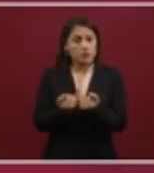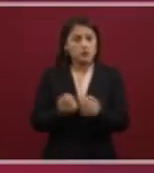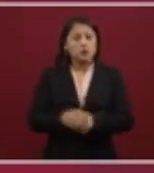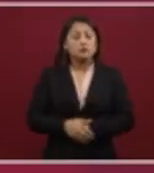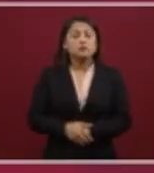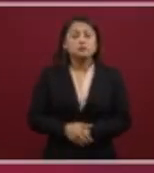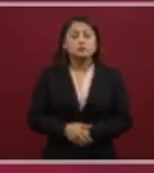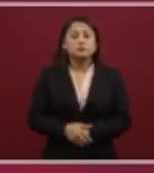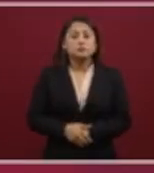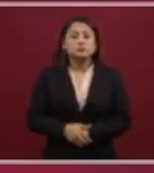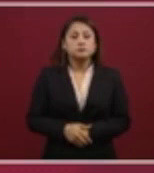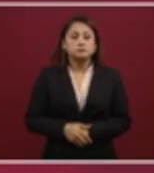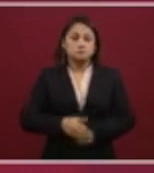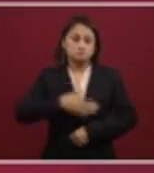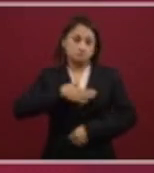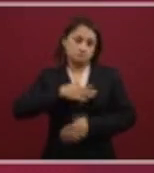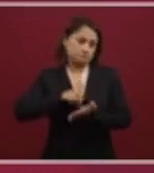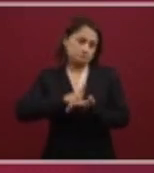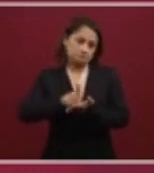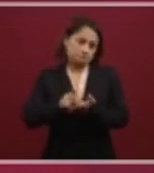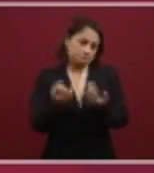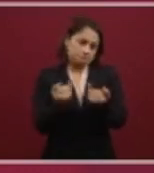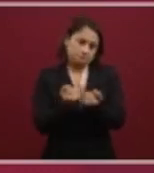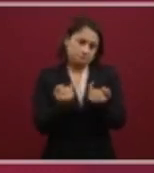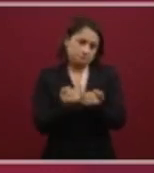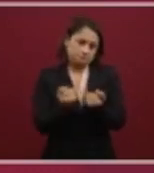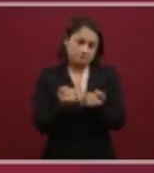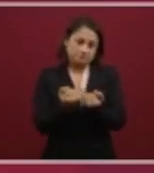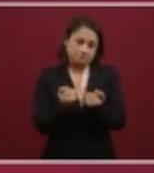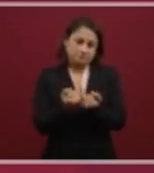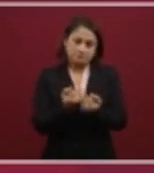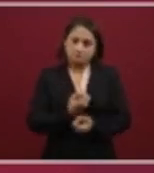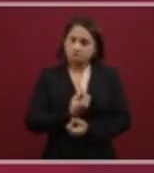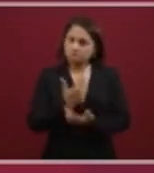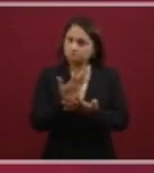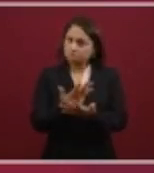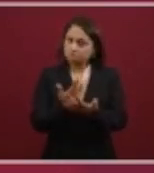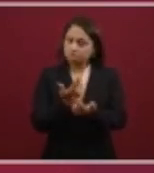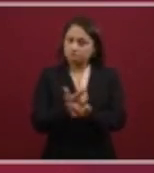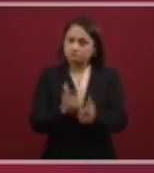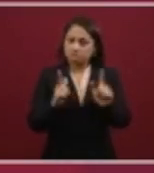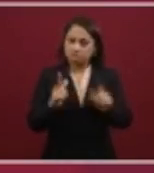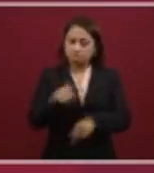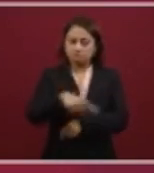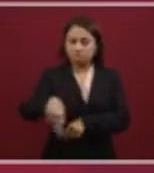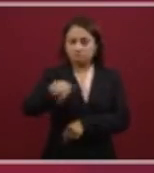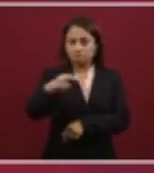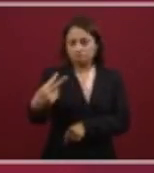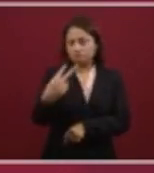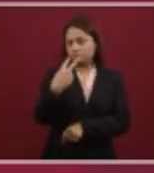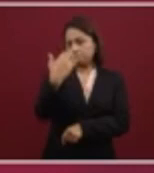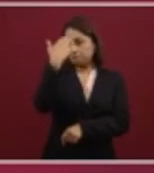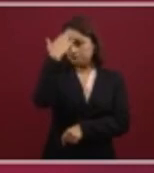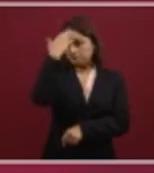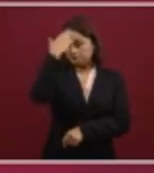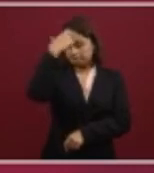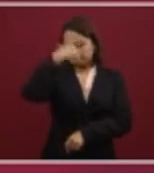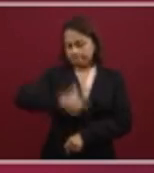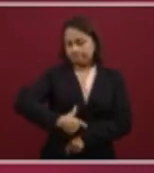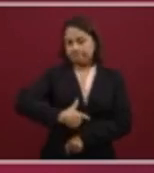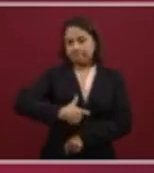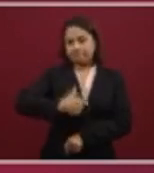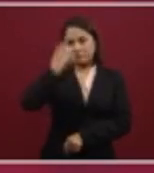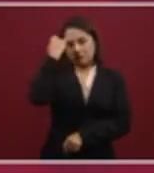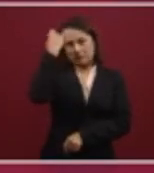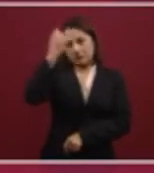no voy a tener derecho a dar a conocer a los ciudadanos cuál es mi punto de vista.